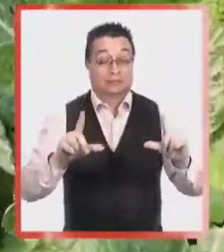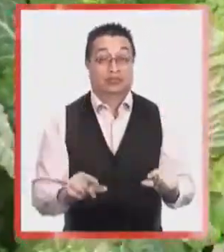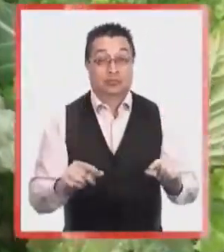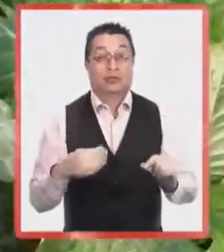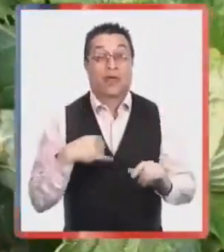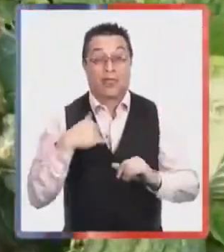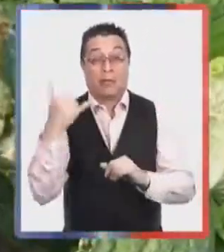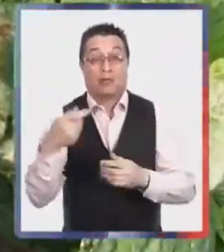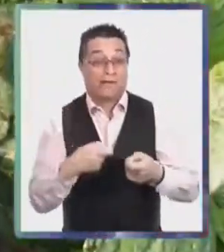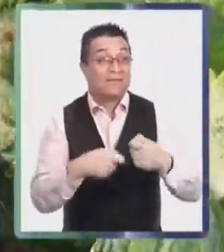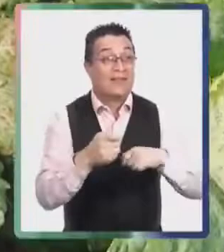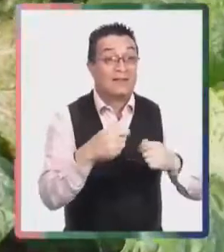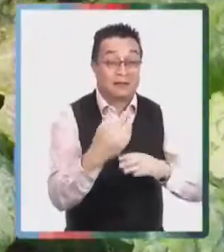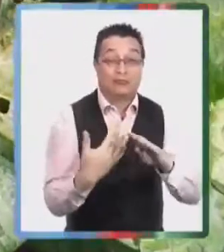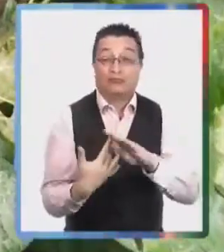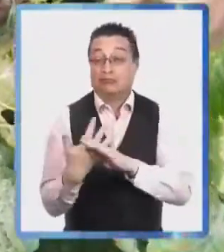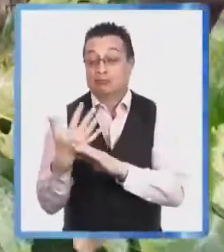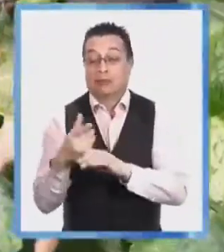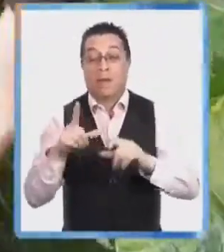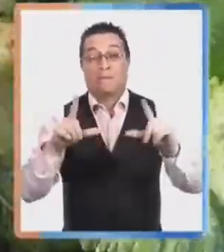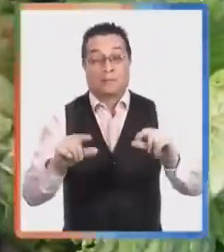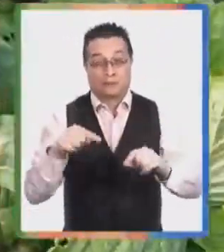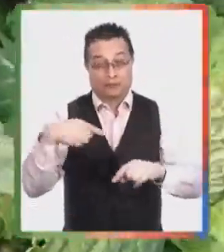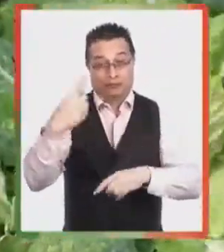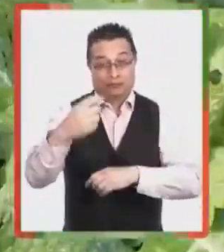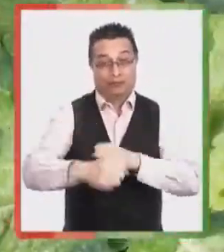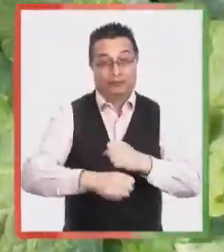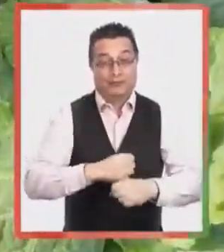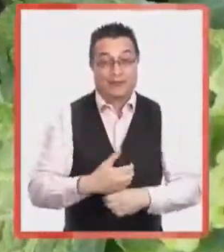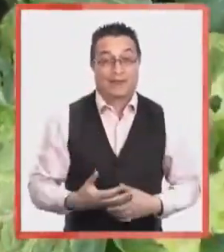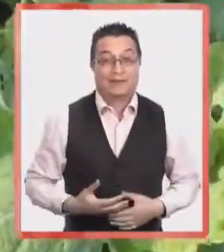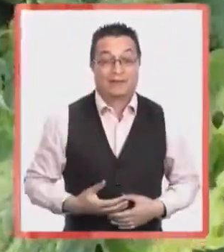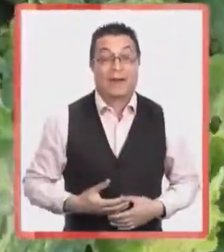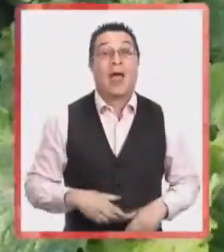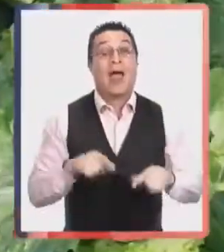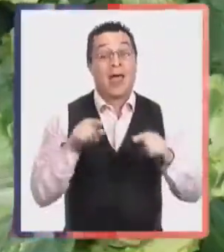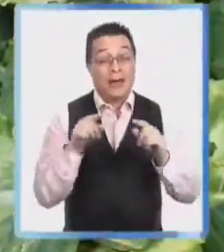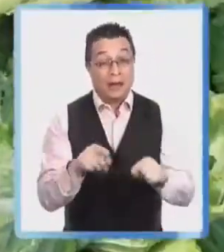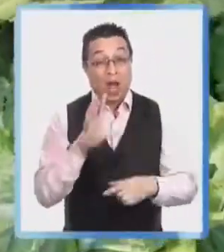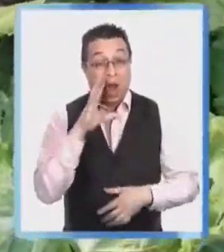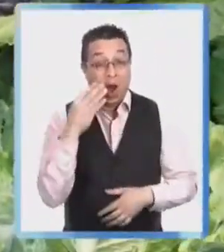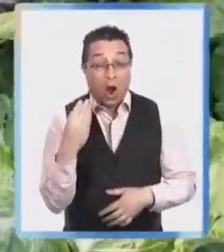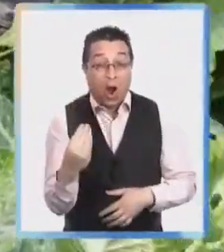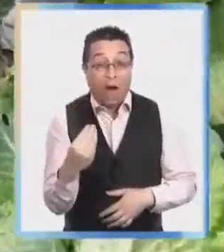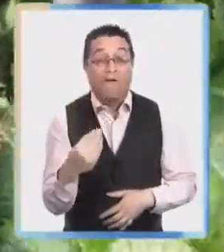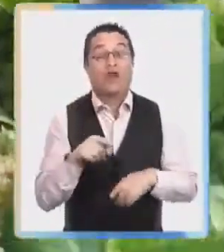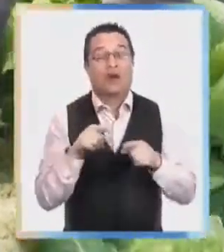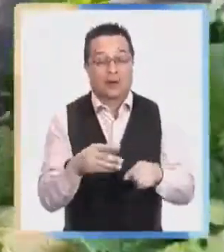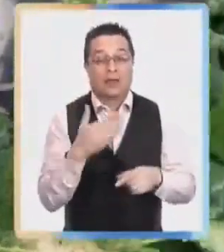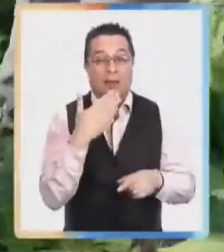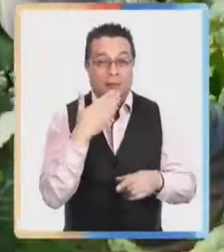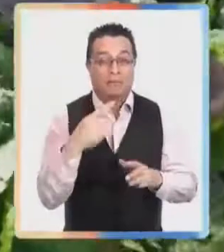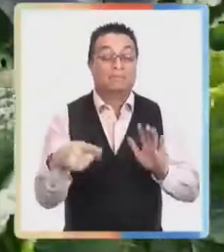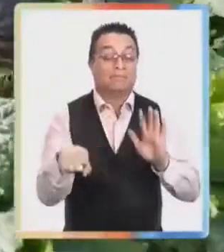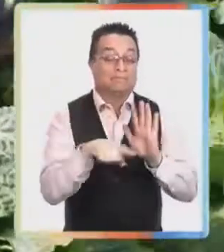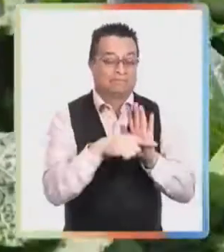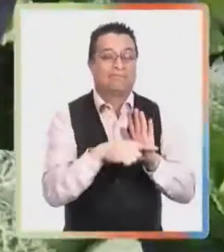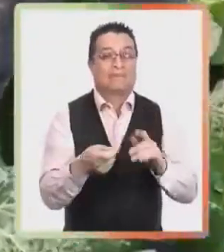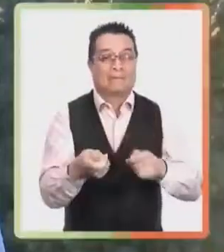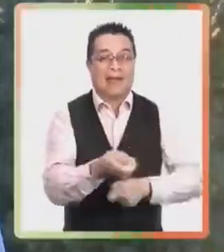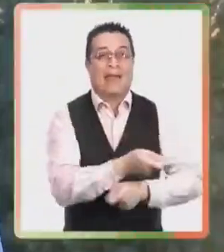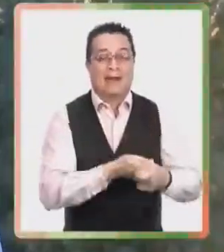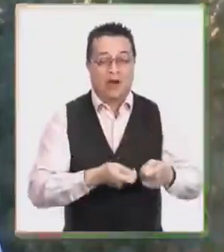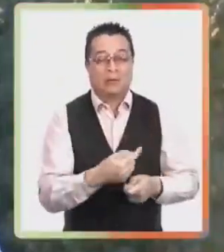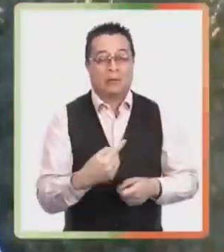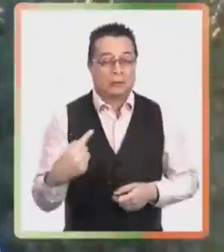la oferta de hortalizas durante esta temporada. Y obviamente también tiene un impacto económico por el hecho